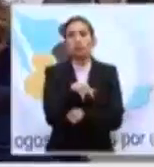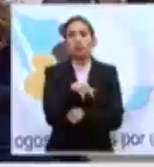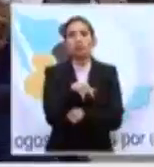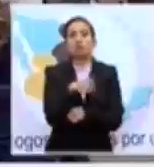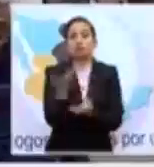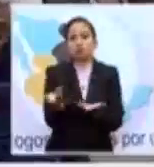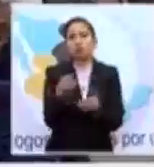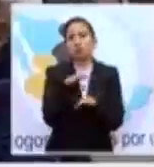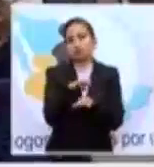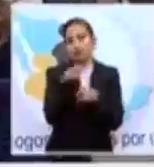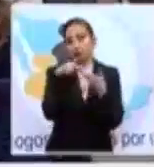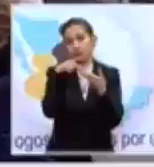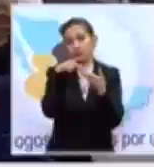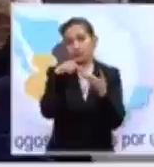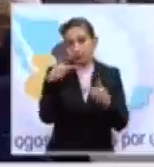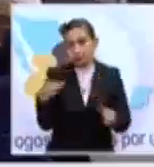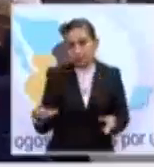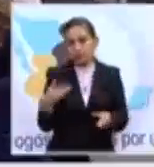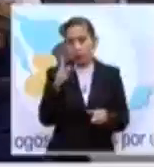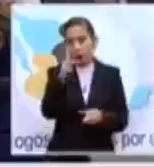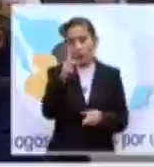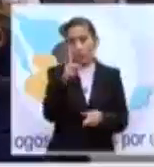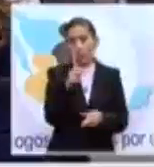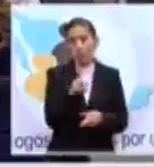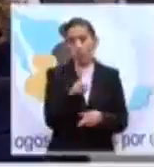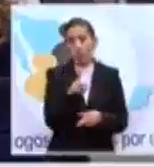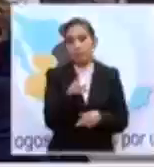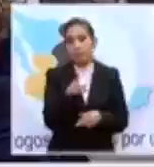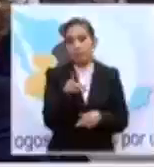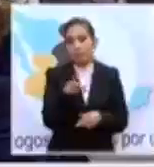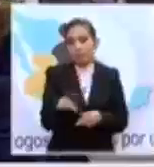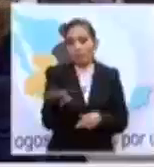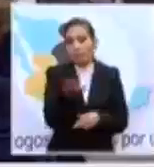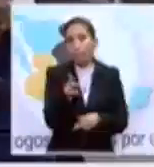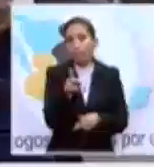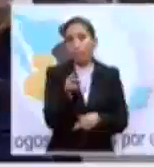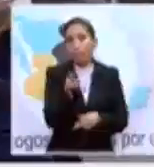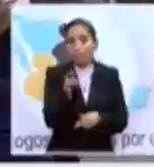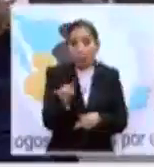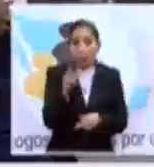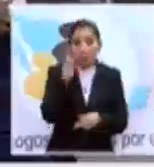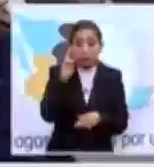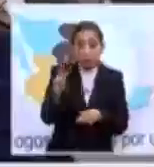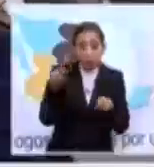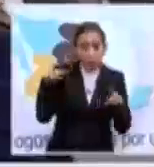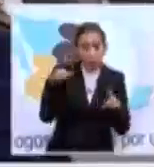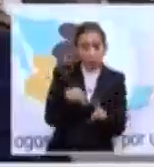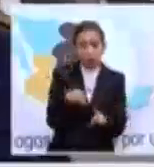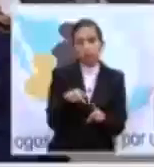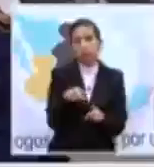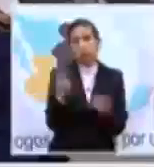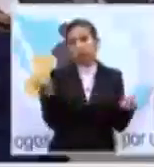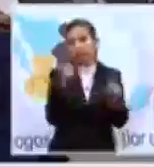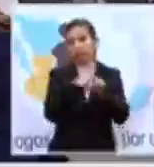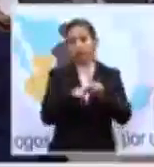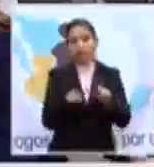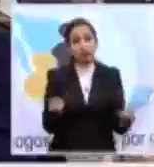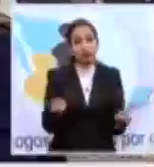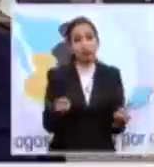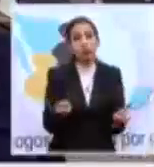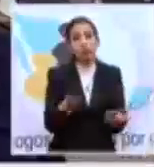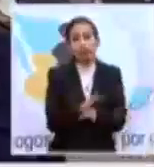con relación al PRI, ¿no? Y bueno, pues desde ahí vemos un enfoque totalmente